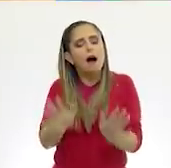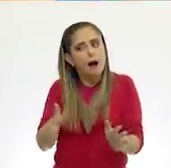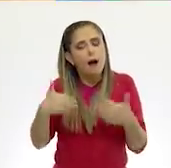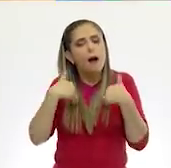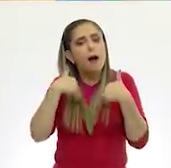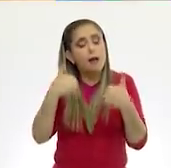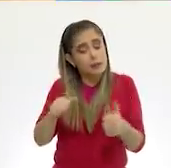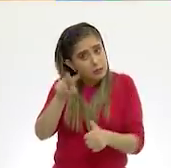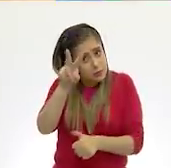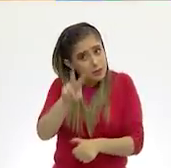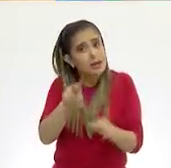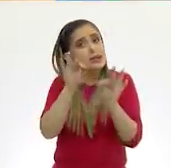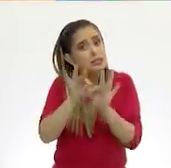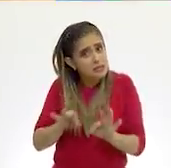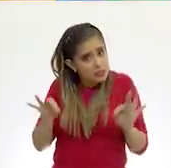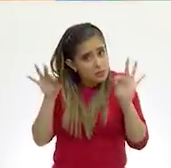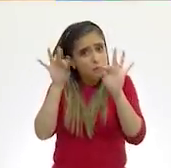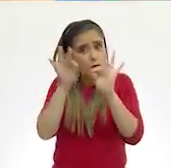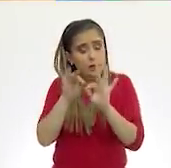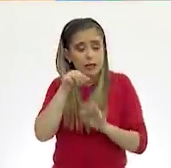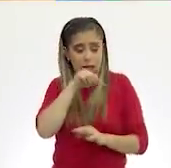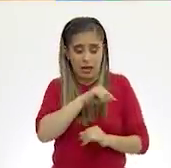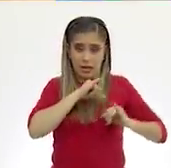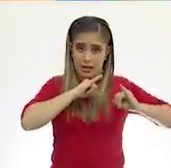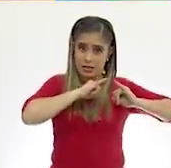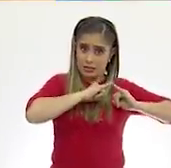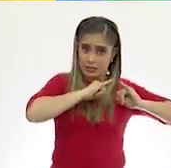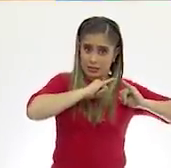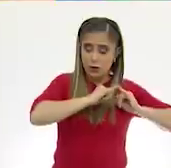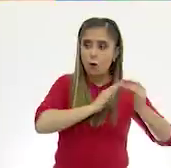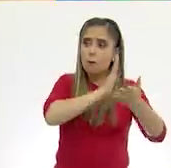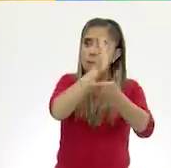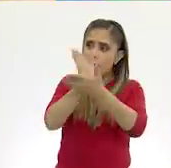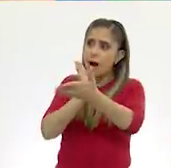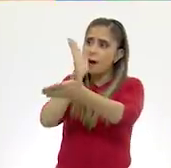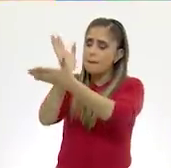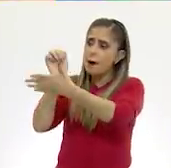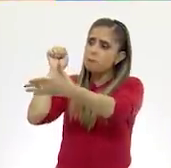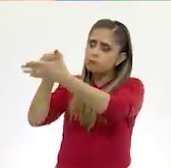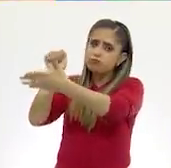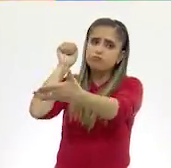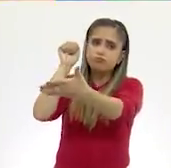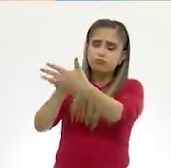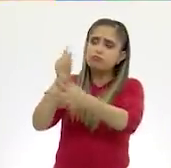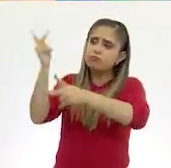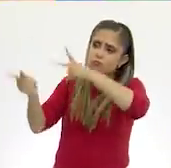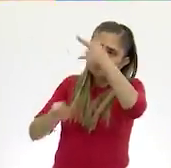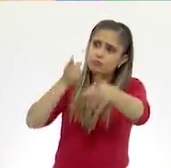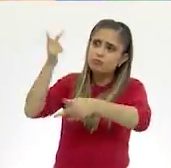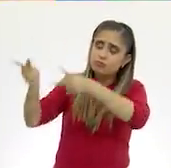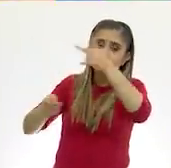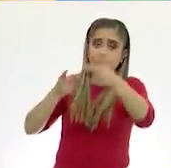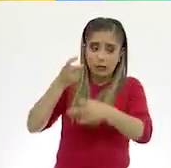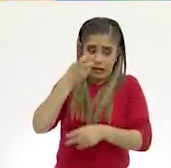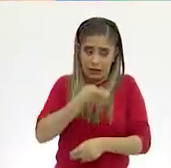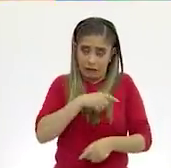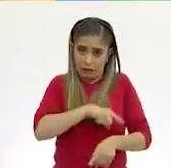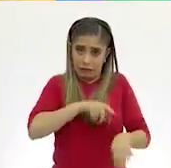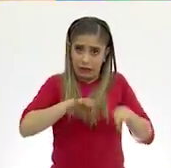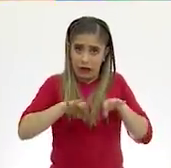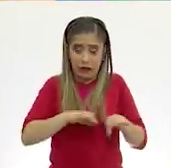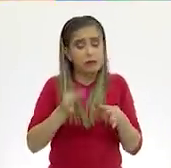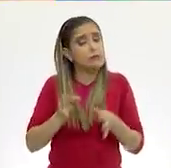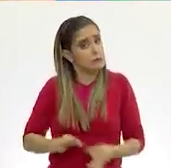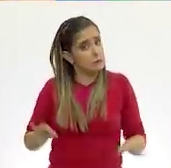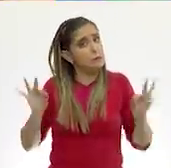la importancia de las actividades que desarrolla este organismo que realiza los censos de población y vivienda.